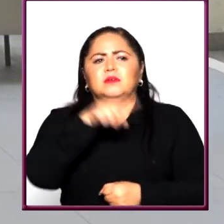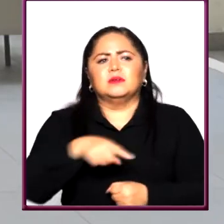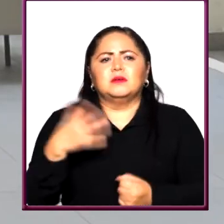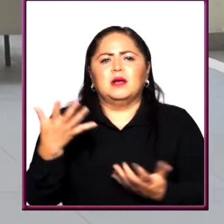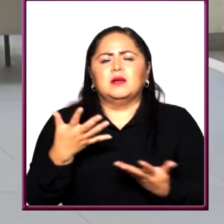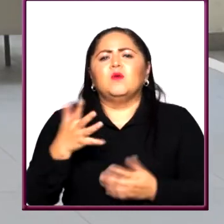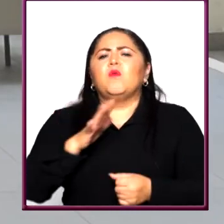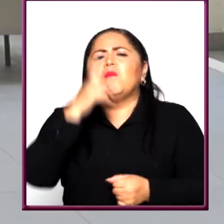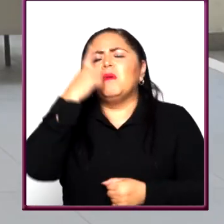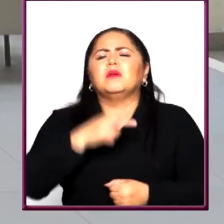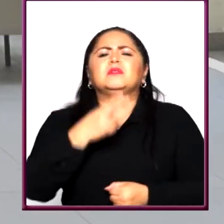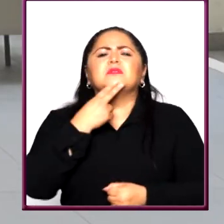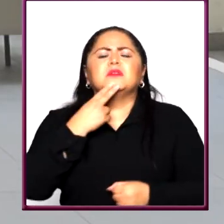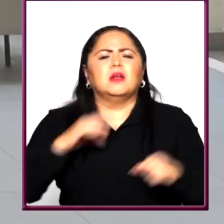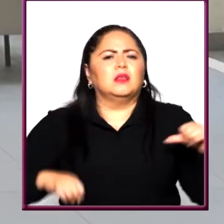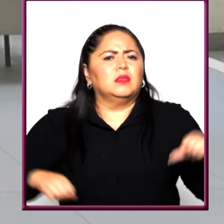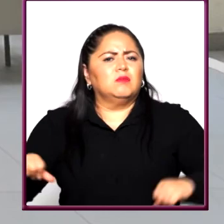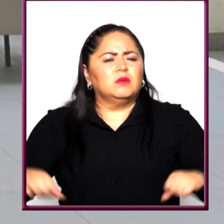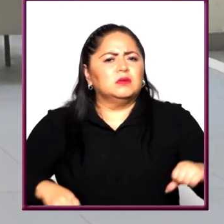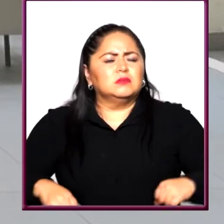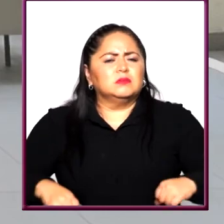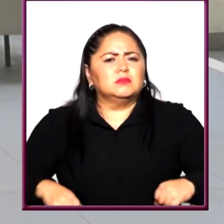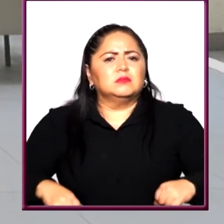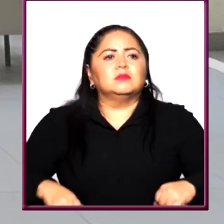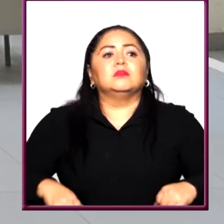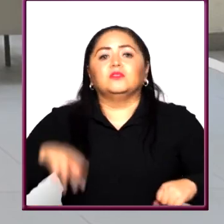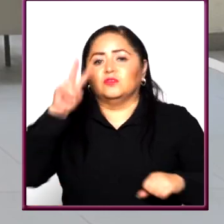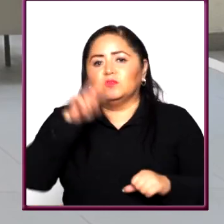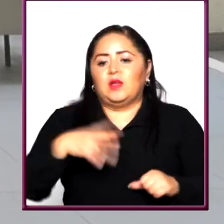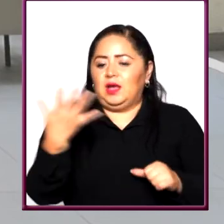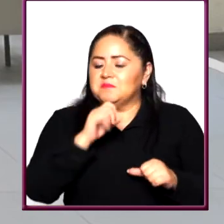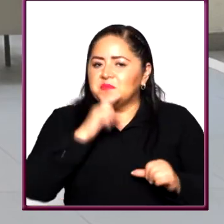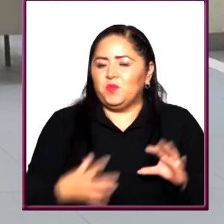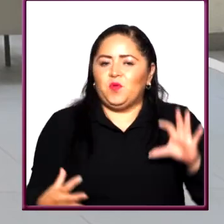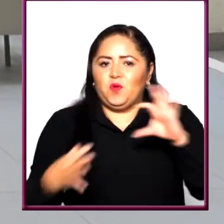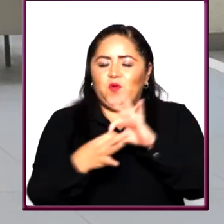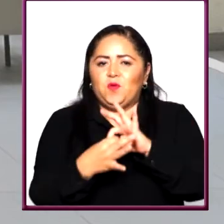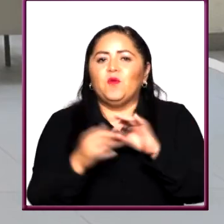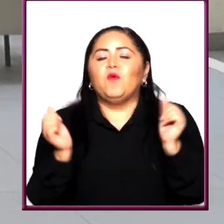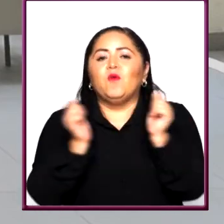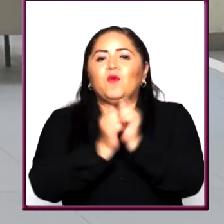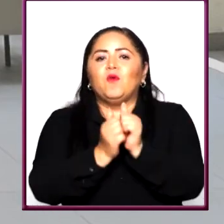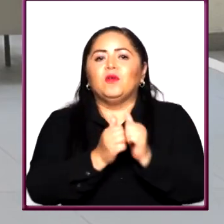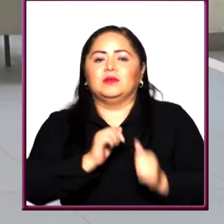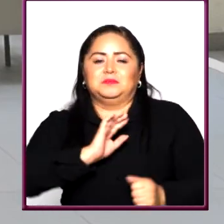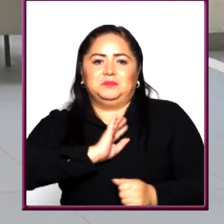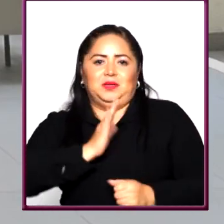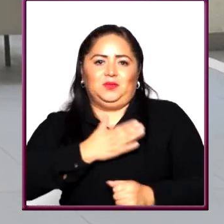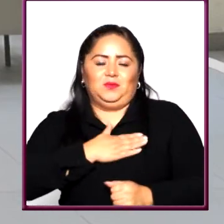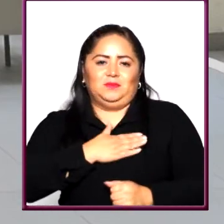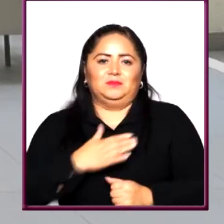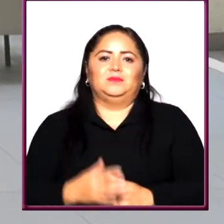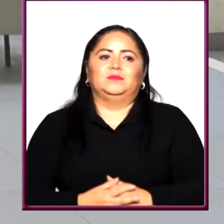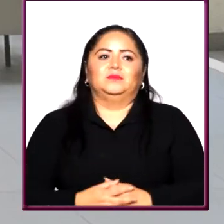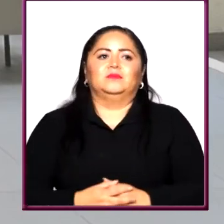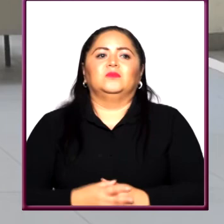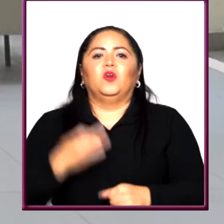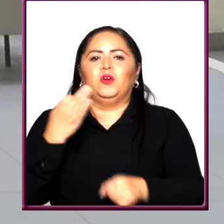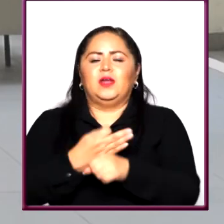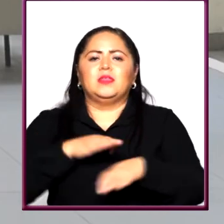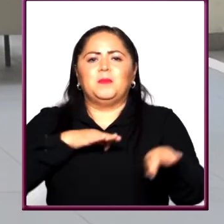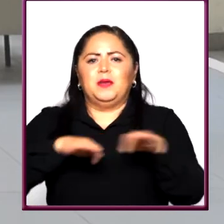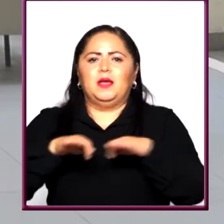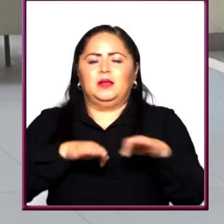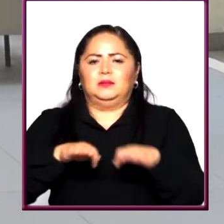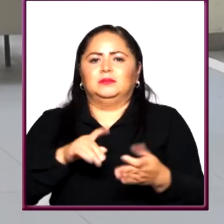que hacer y para lo cual nos sirve esta actividad es lo vamos a vincular con español. Vamos